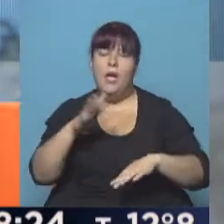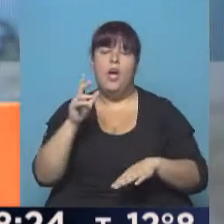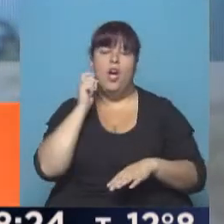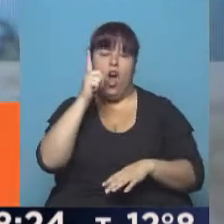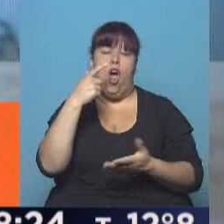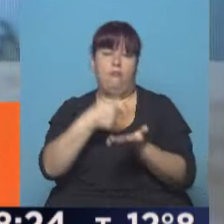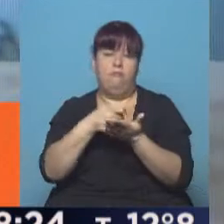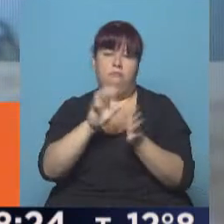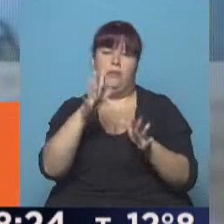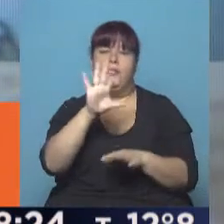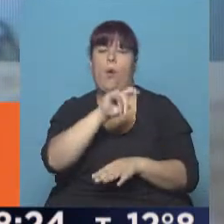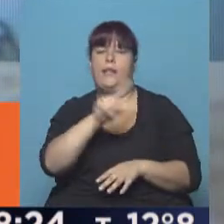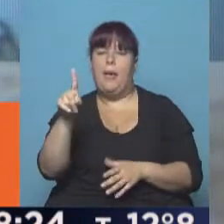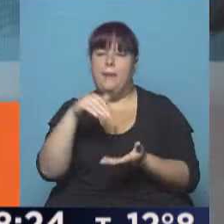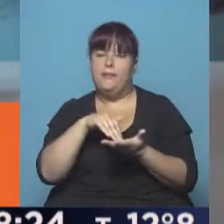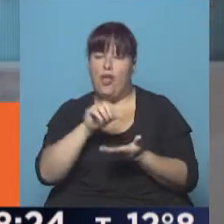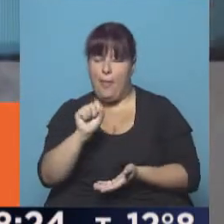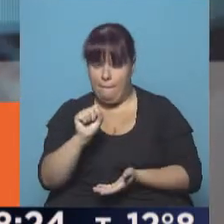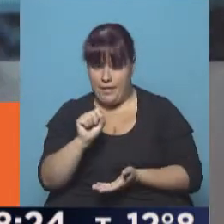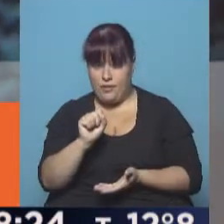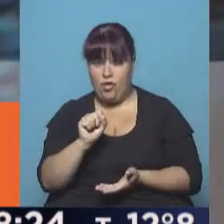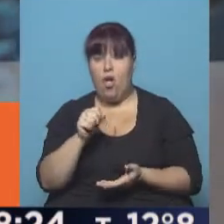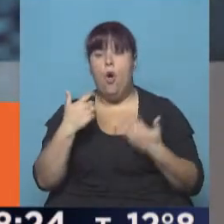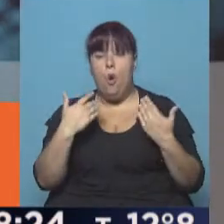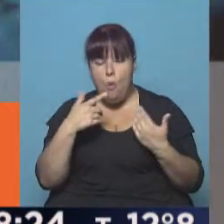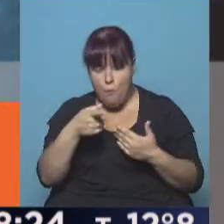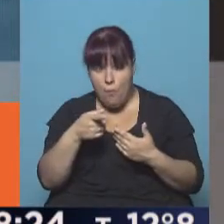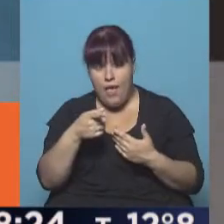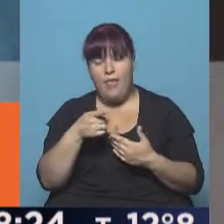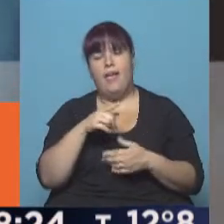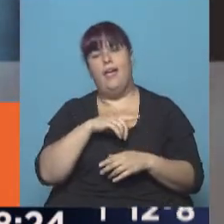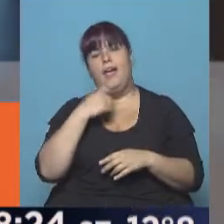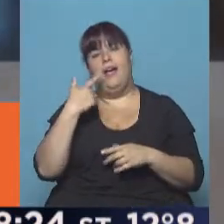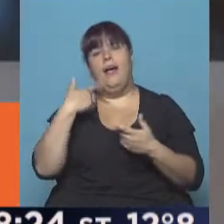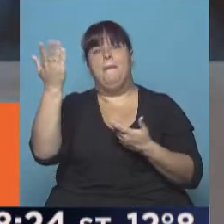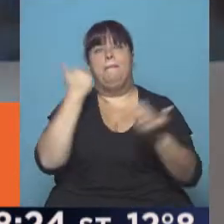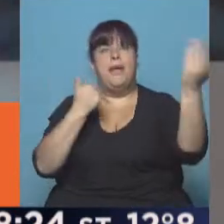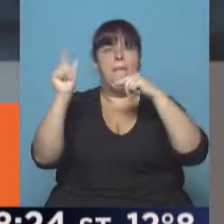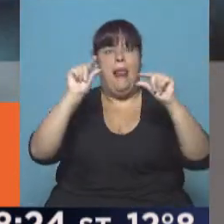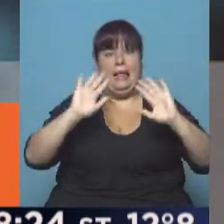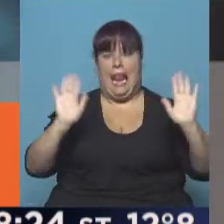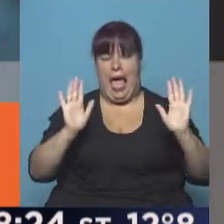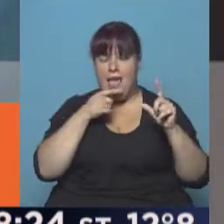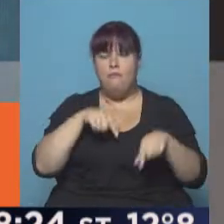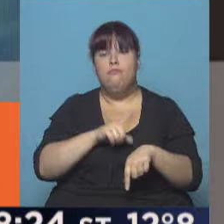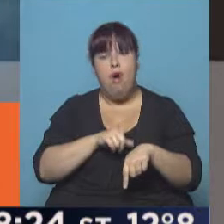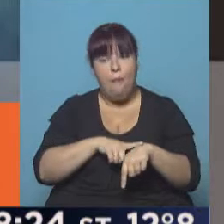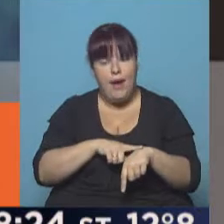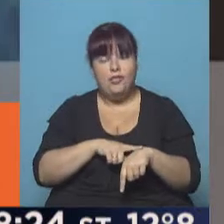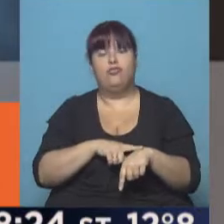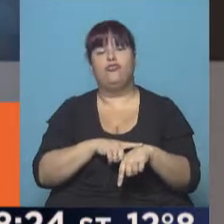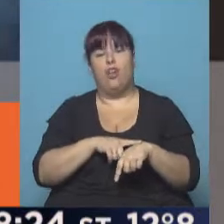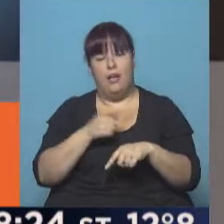un financiamiento cercano a los 50.000 millones de pesos que le va a permitir evitar salir a los mercados internacionales en un momento en que se